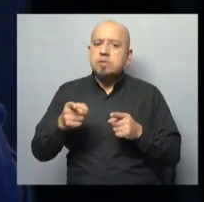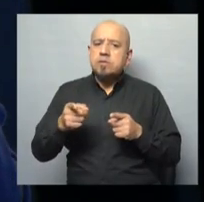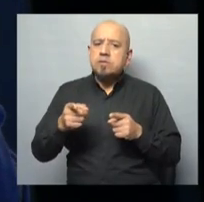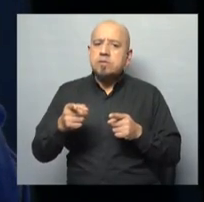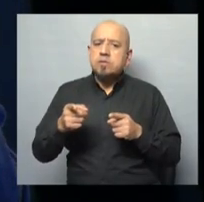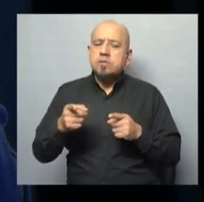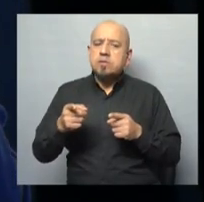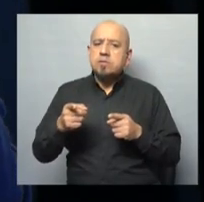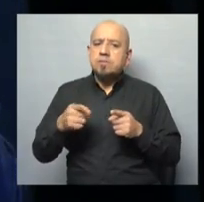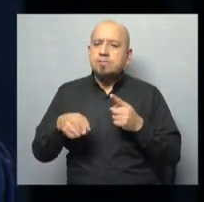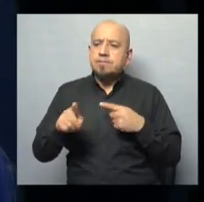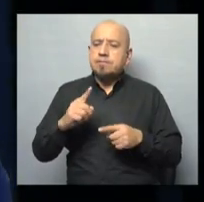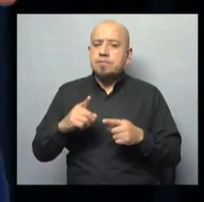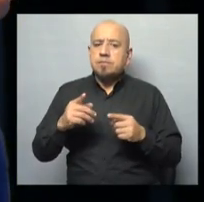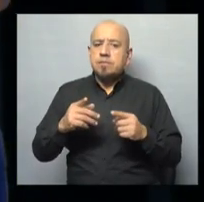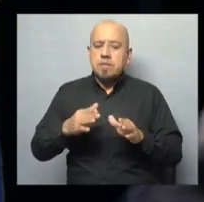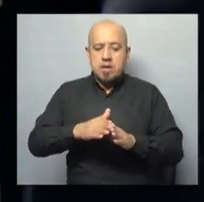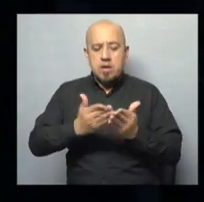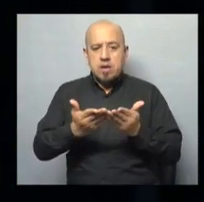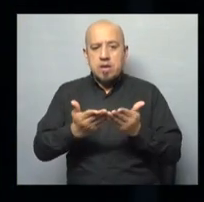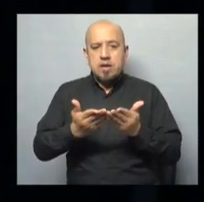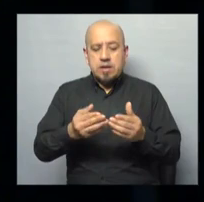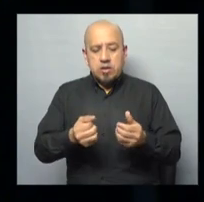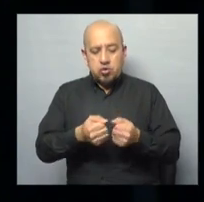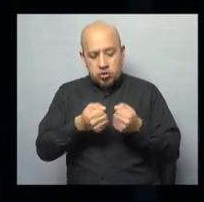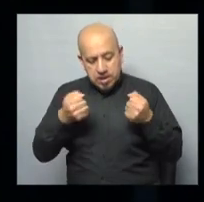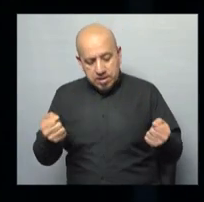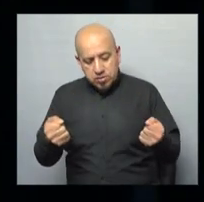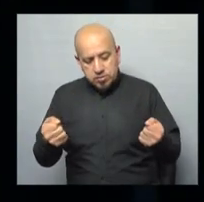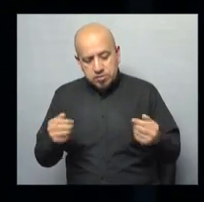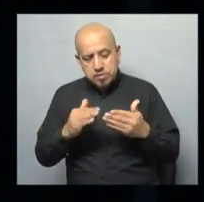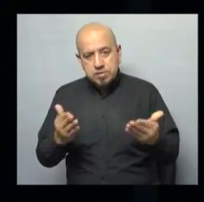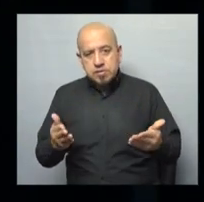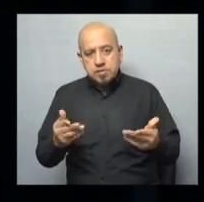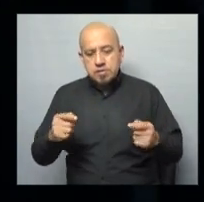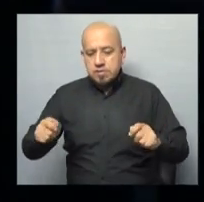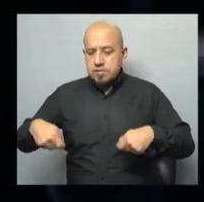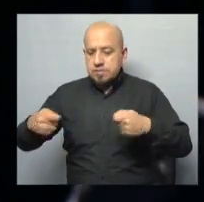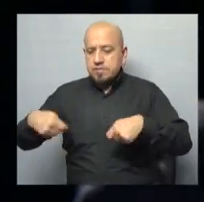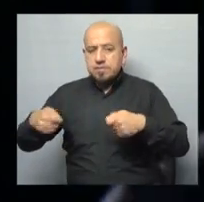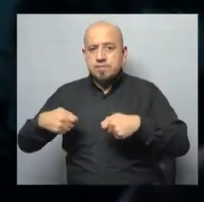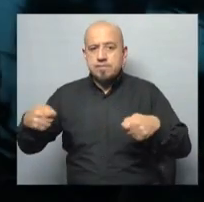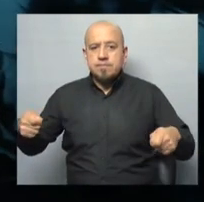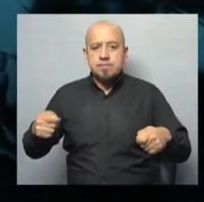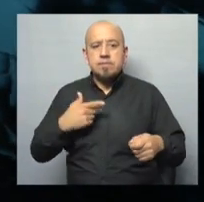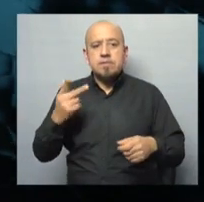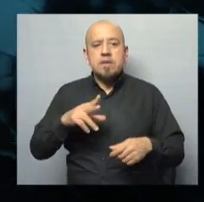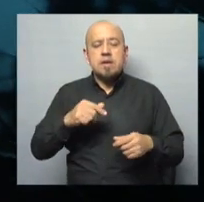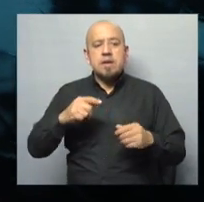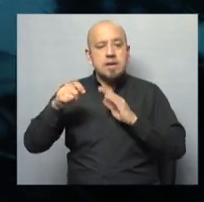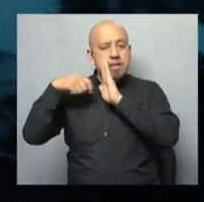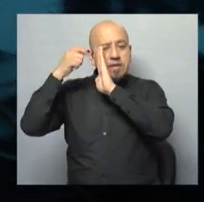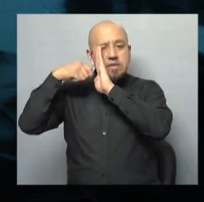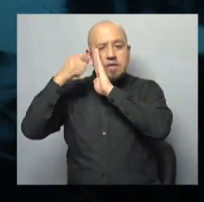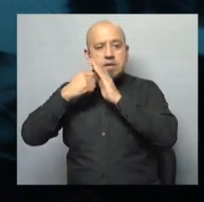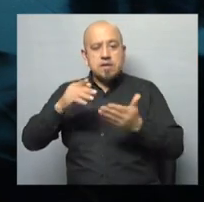de los diarios con que se envolvían las cosas en el almacén de críticas del cine y de salón danza creo